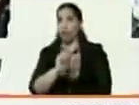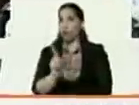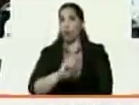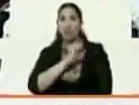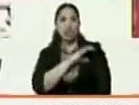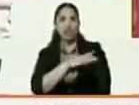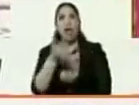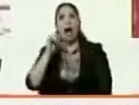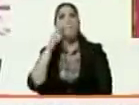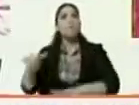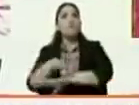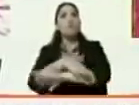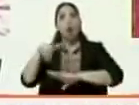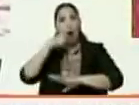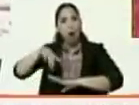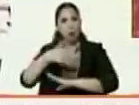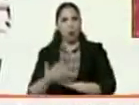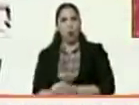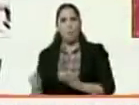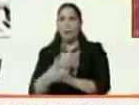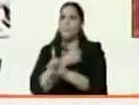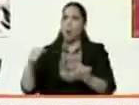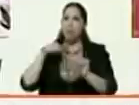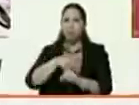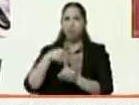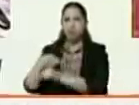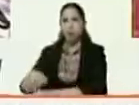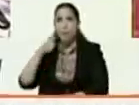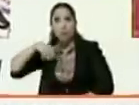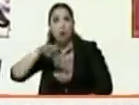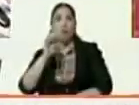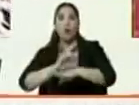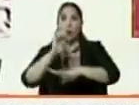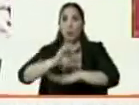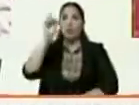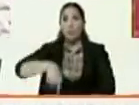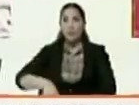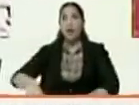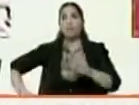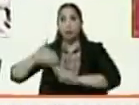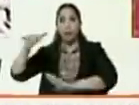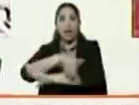está el pueblo. El pueblo maltratado. En Ecuador está el pueblo maltratado.